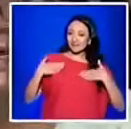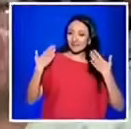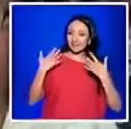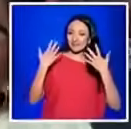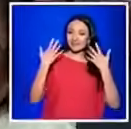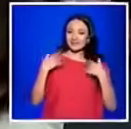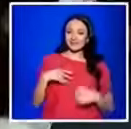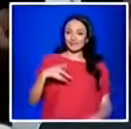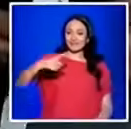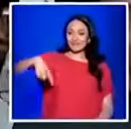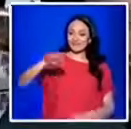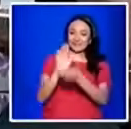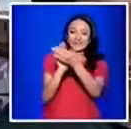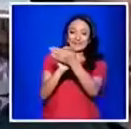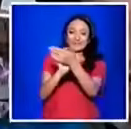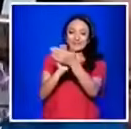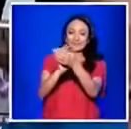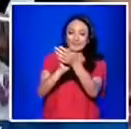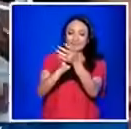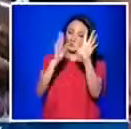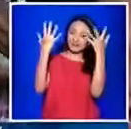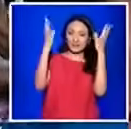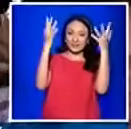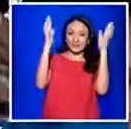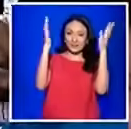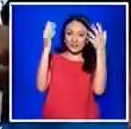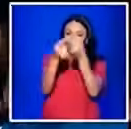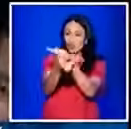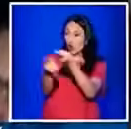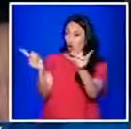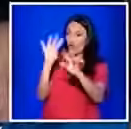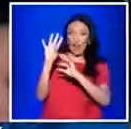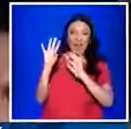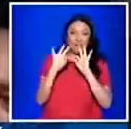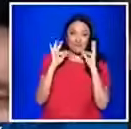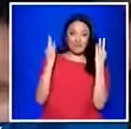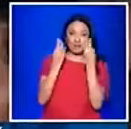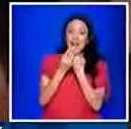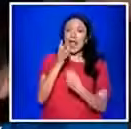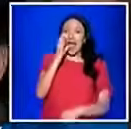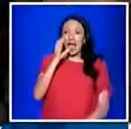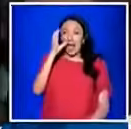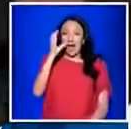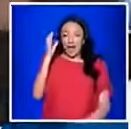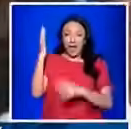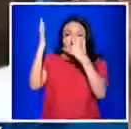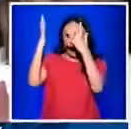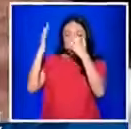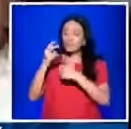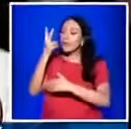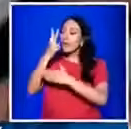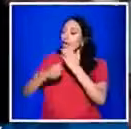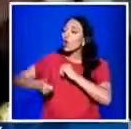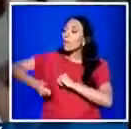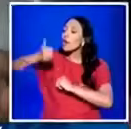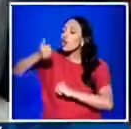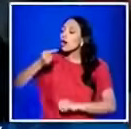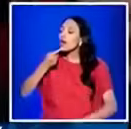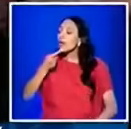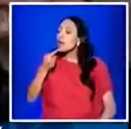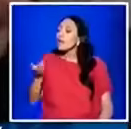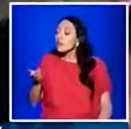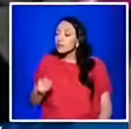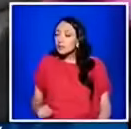Cumpleaños feliz. Un aplauso para el cumpleañero. El hijo mayor, ¿qué le dice el hijo mayor?